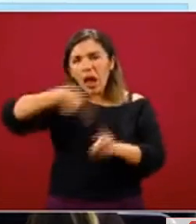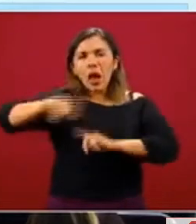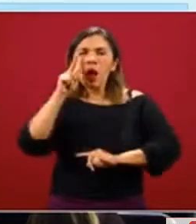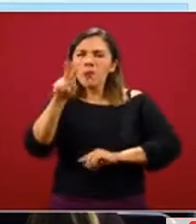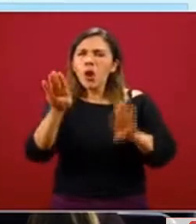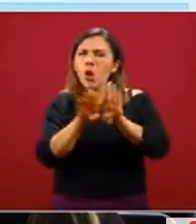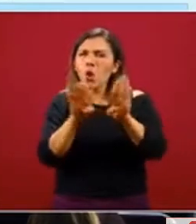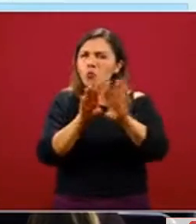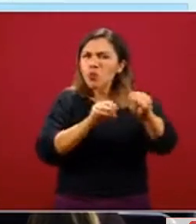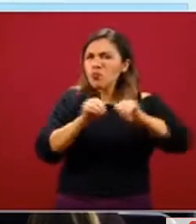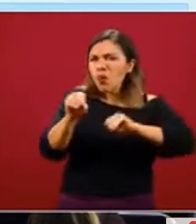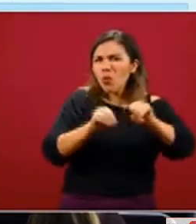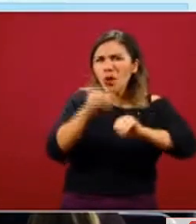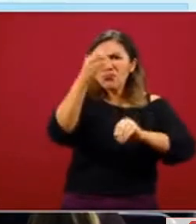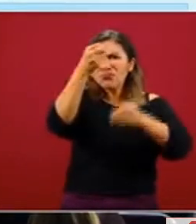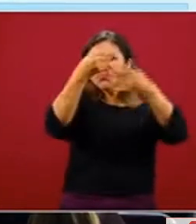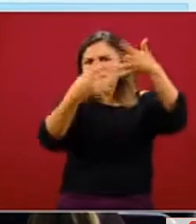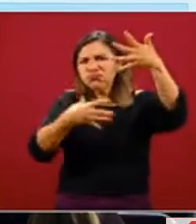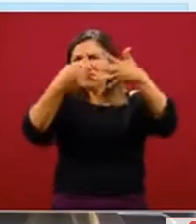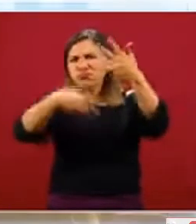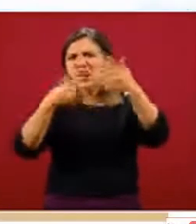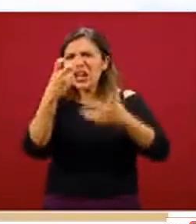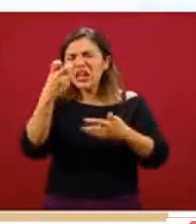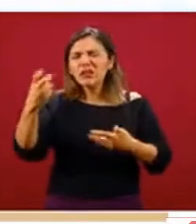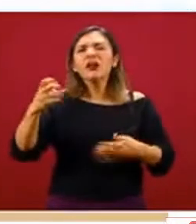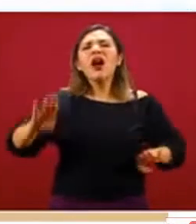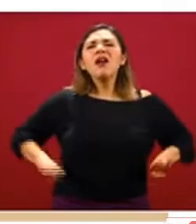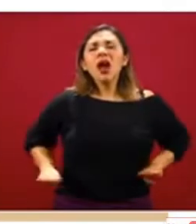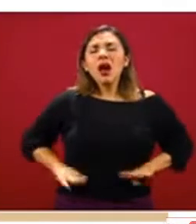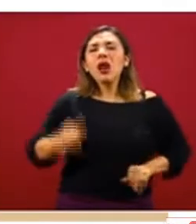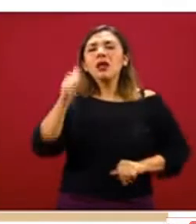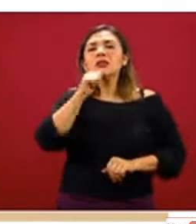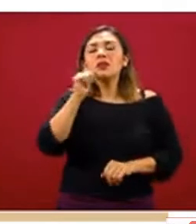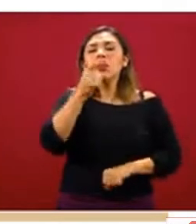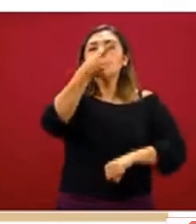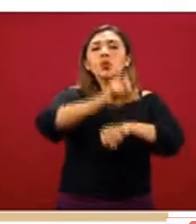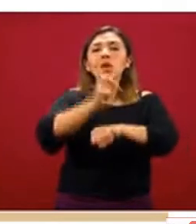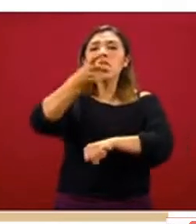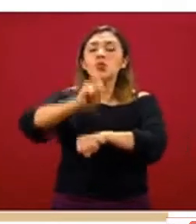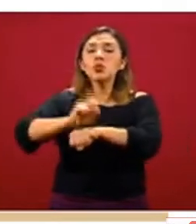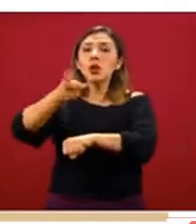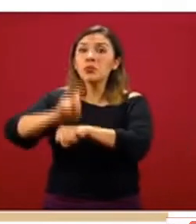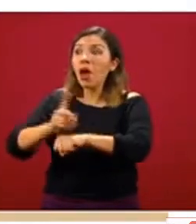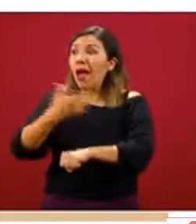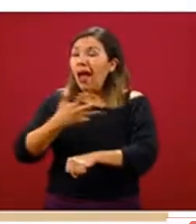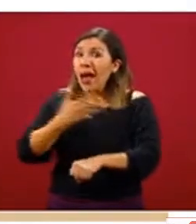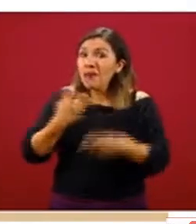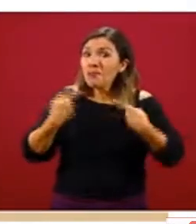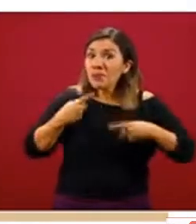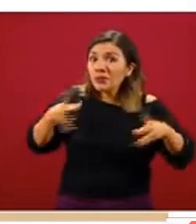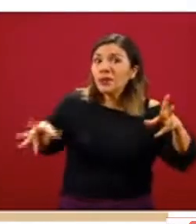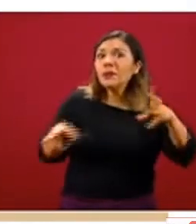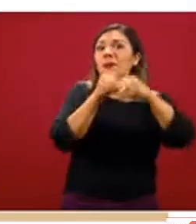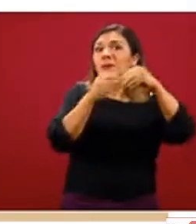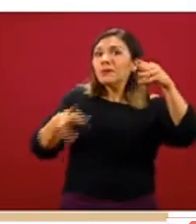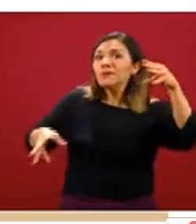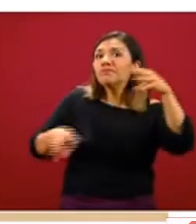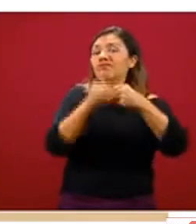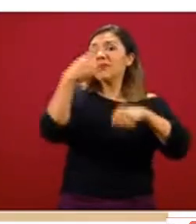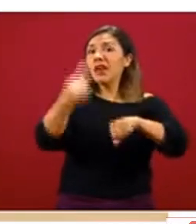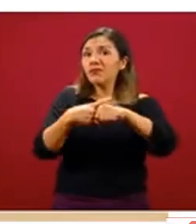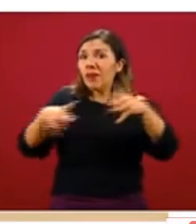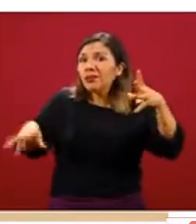mueven precisamente esta carga acumulada, ya que esto es cada día que se van confirmando casos, se van sumando a